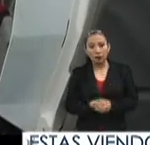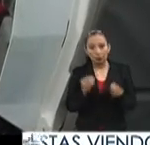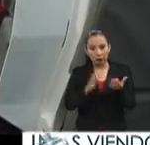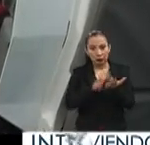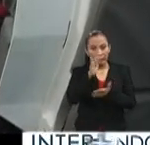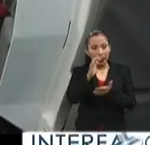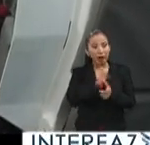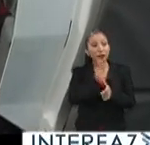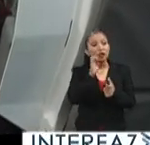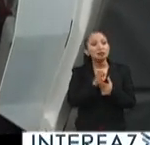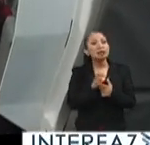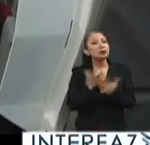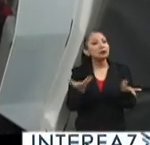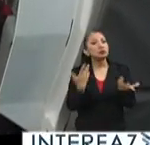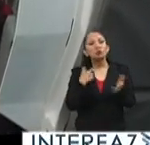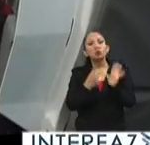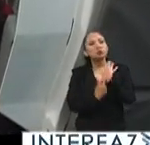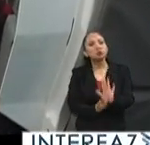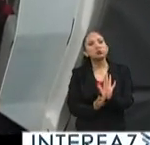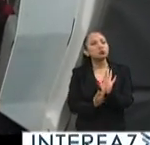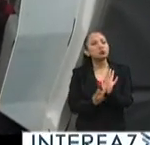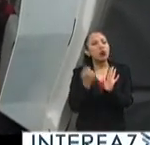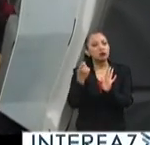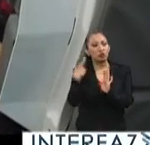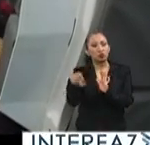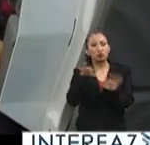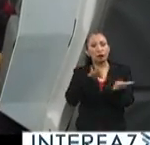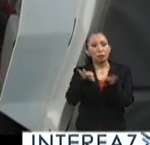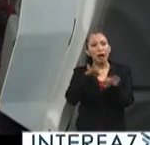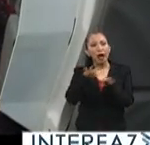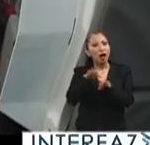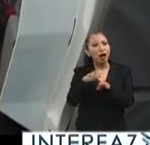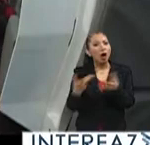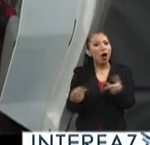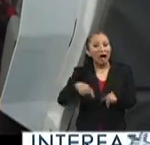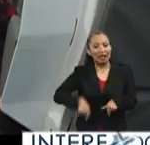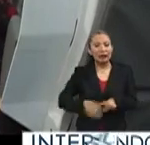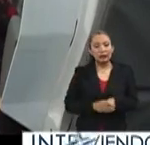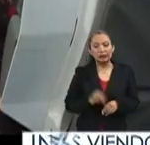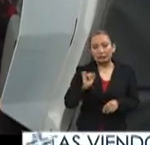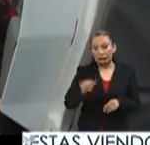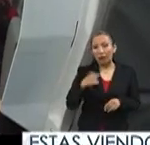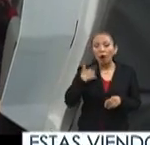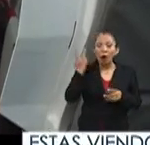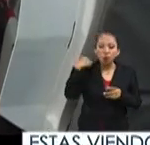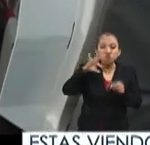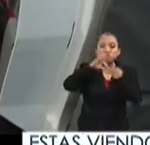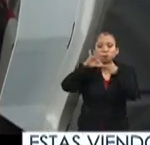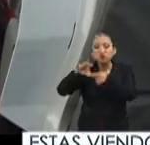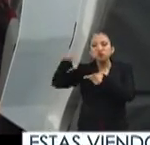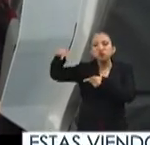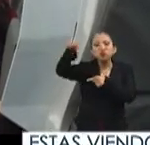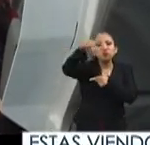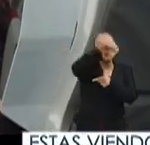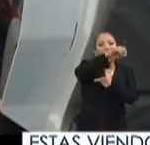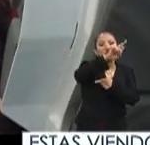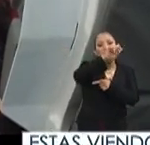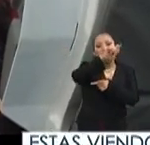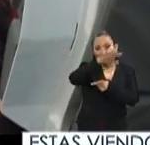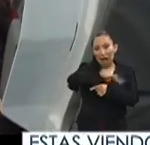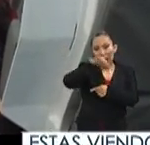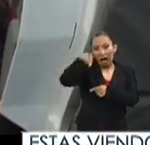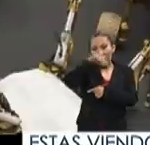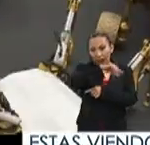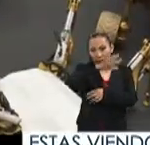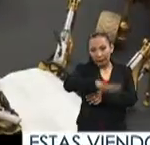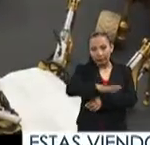gracias, Pedro. Entonces ahora nos vas a mostrar un poco de tu trabajo y de lo que se hace aquí. Sí, les voy a dar un pequeño tour aquí de todos los robots que tenemos aquí